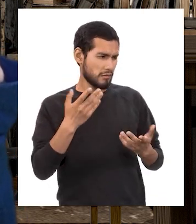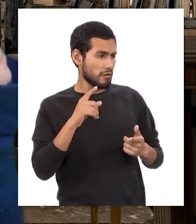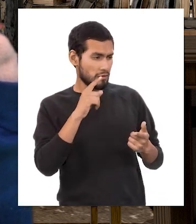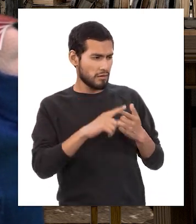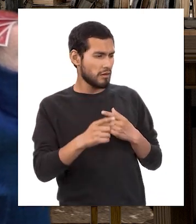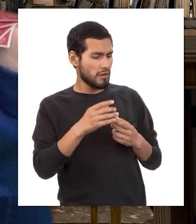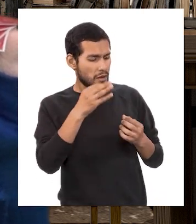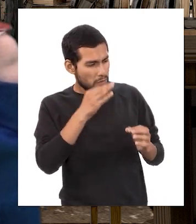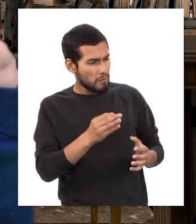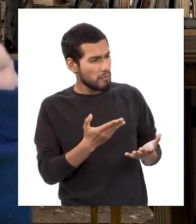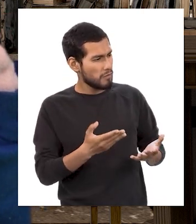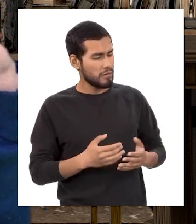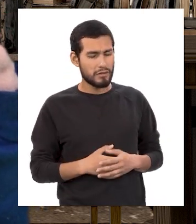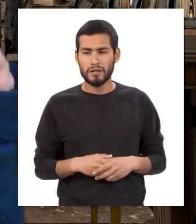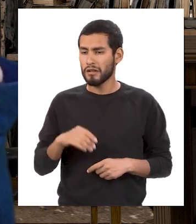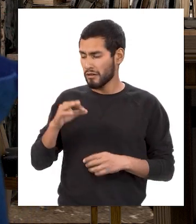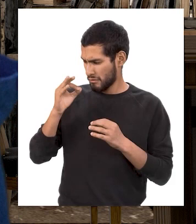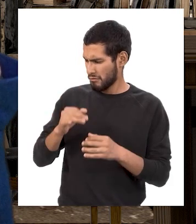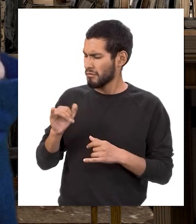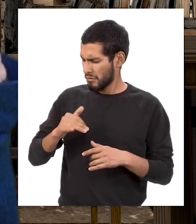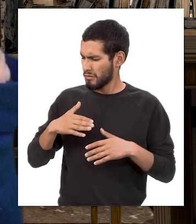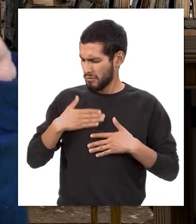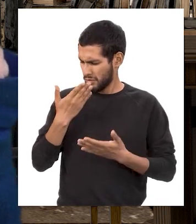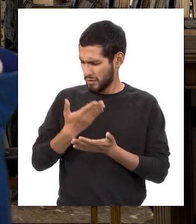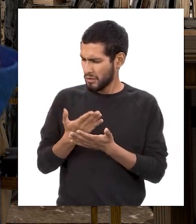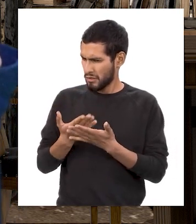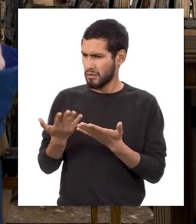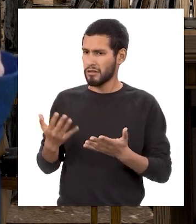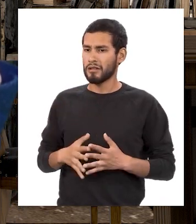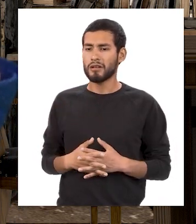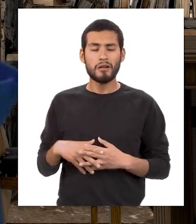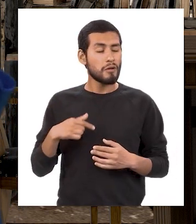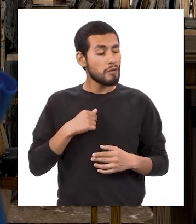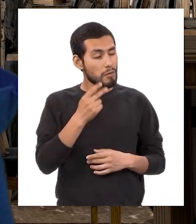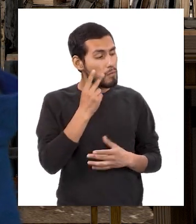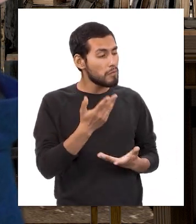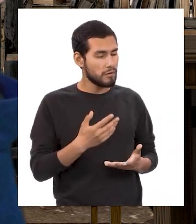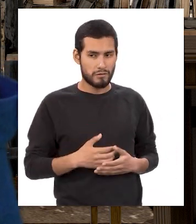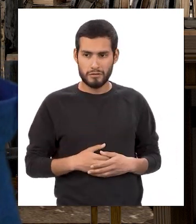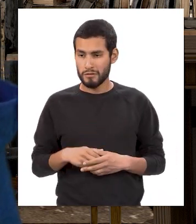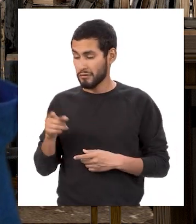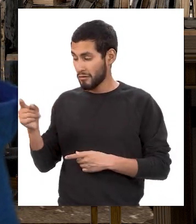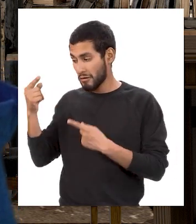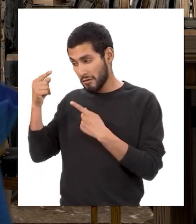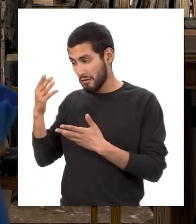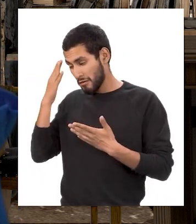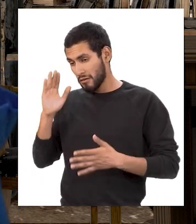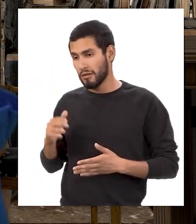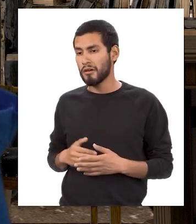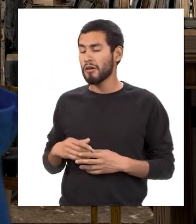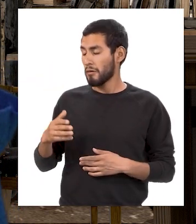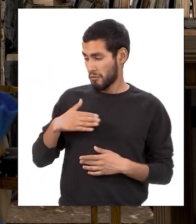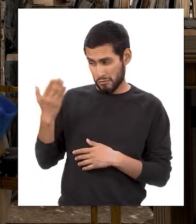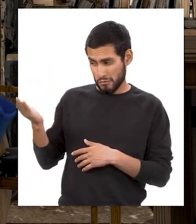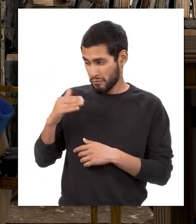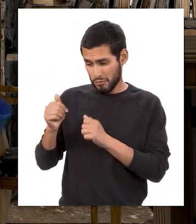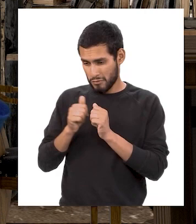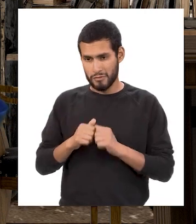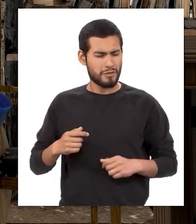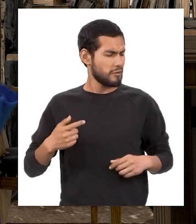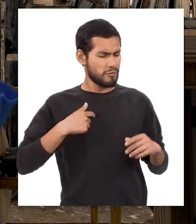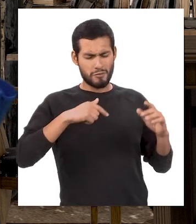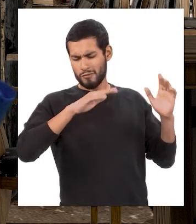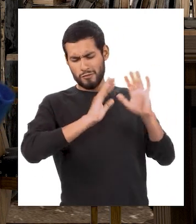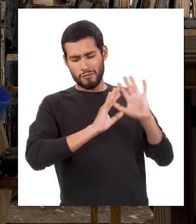en la teoría. ¿Pero en la práctica? En la práctica también, señor Ralph. Quisiera verlo. De usted depende.